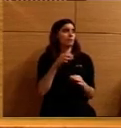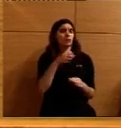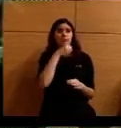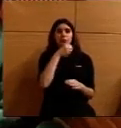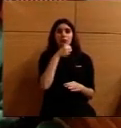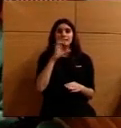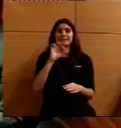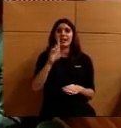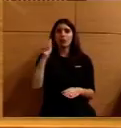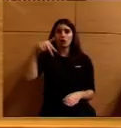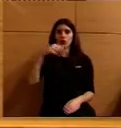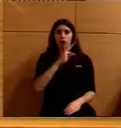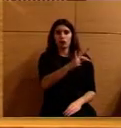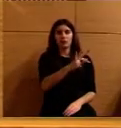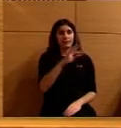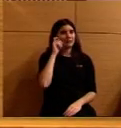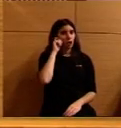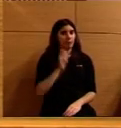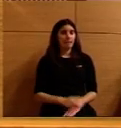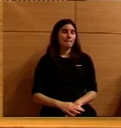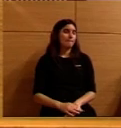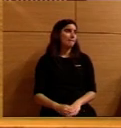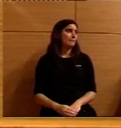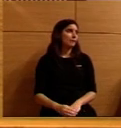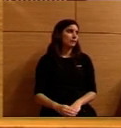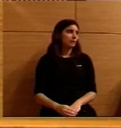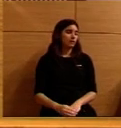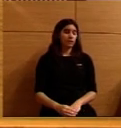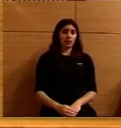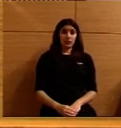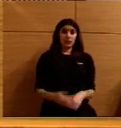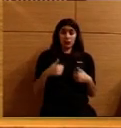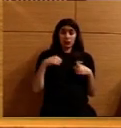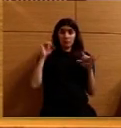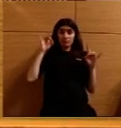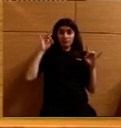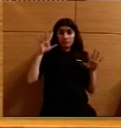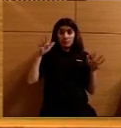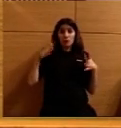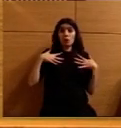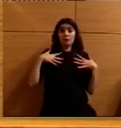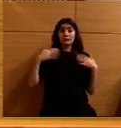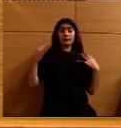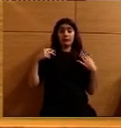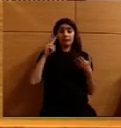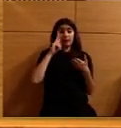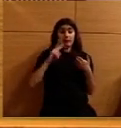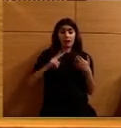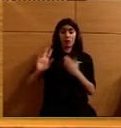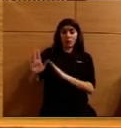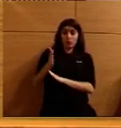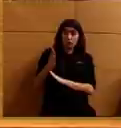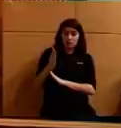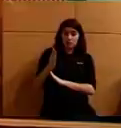Socialista. Senyora Sarrión. yo me sorprende cada vez más cuando leo las